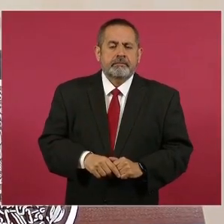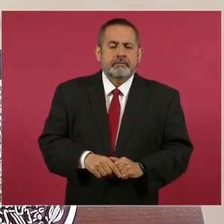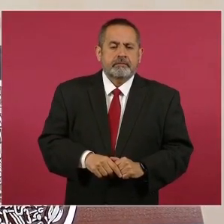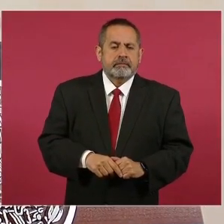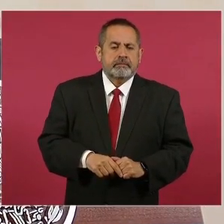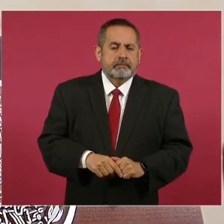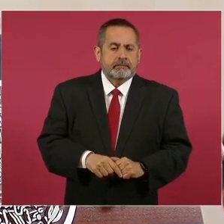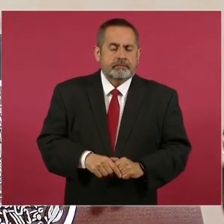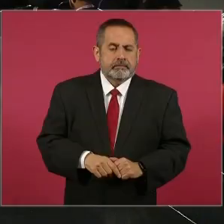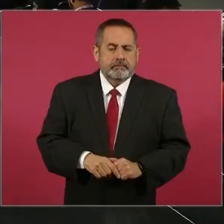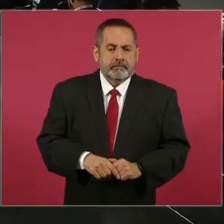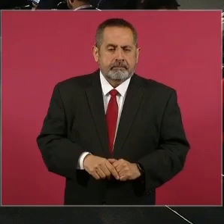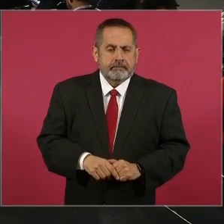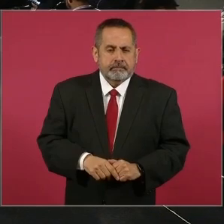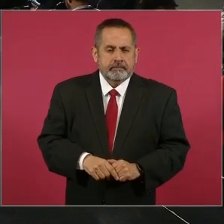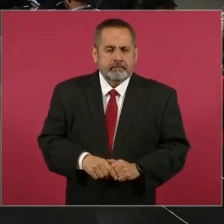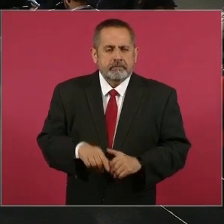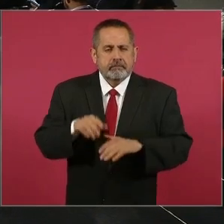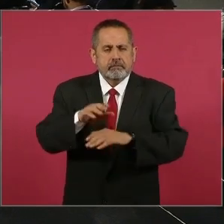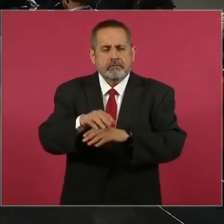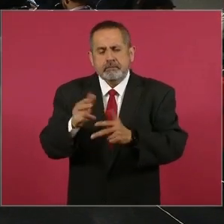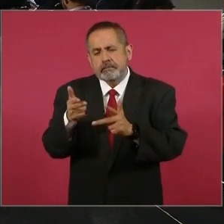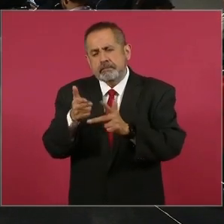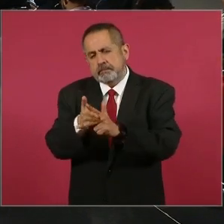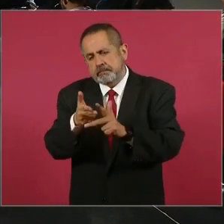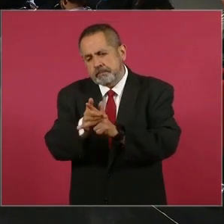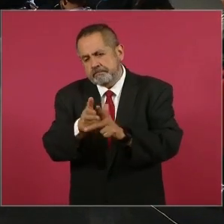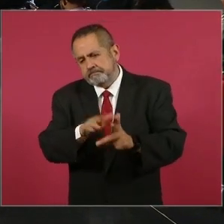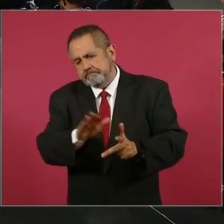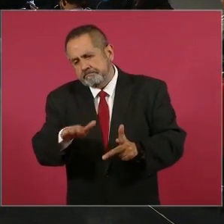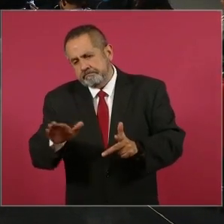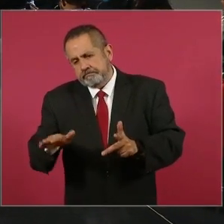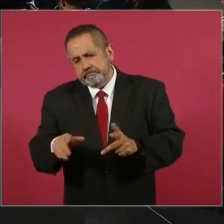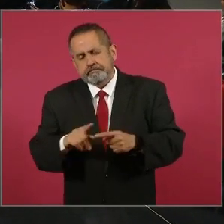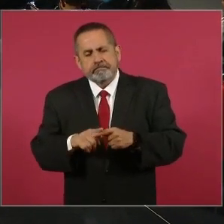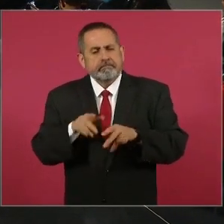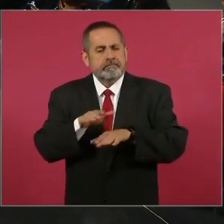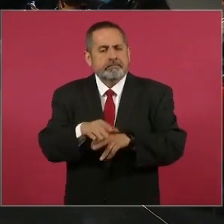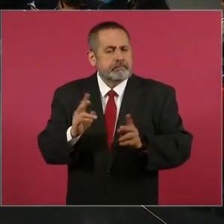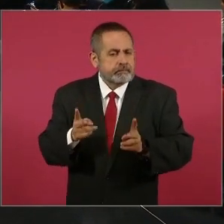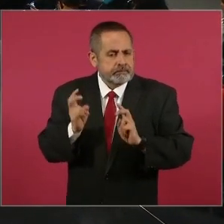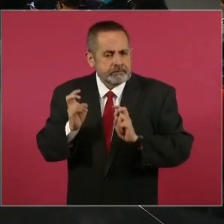Tamaulipas en homicidios en